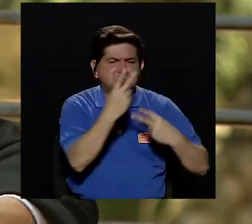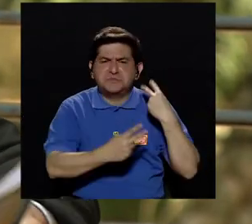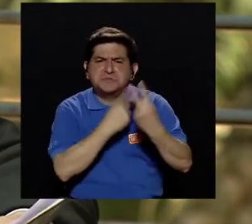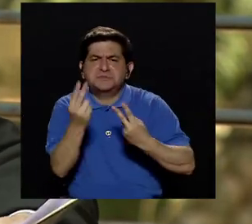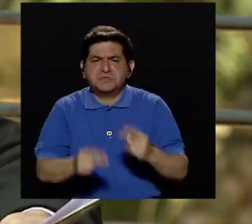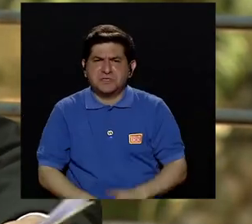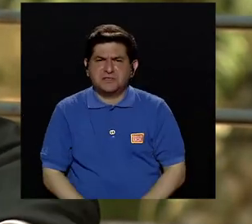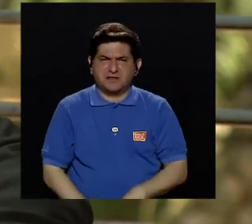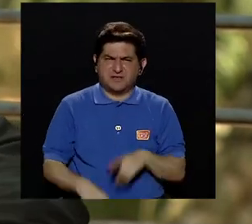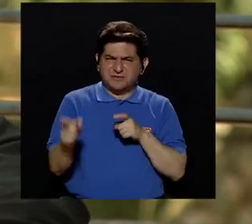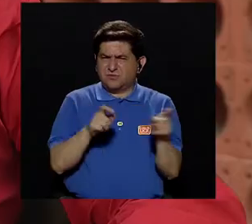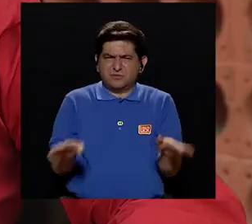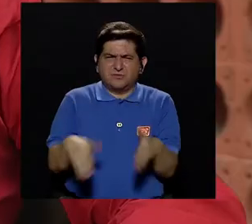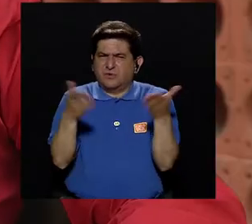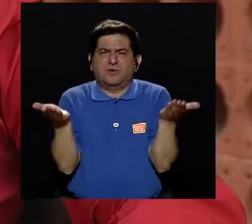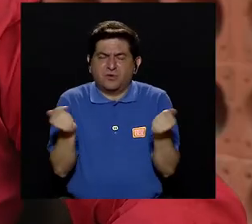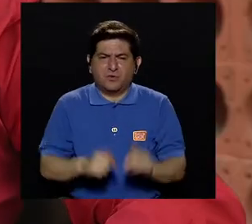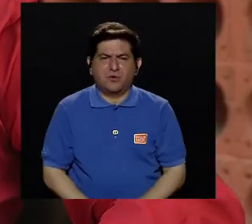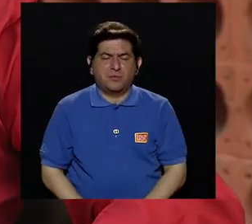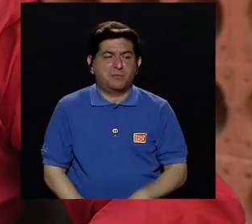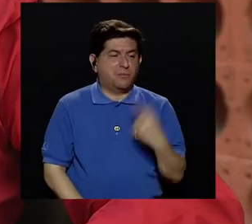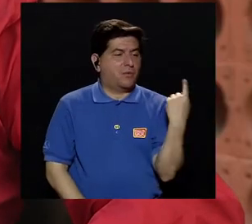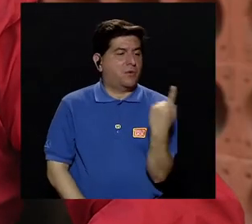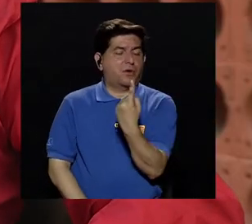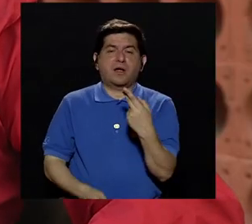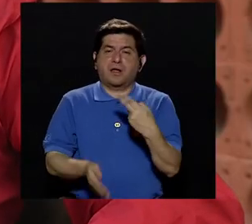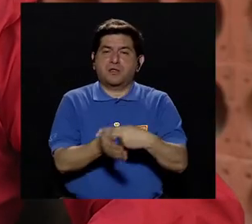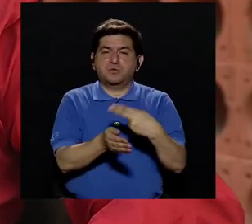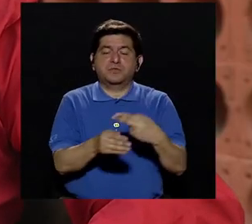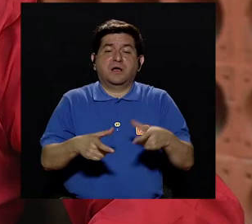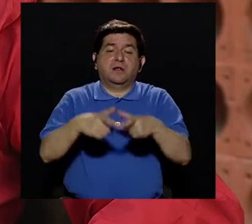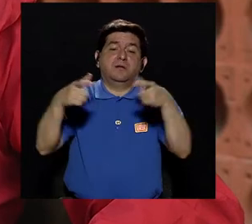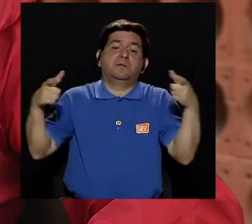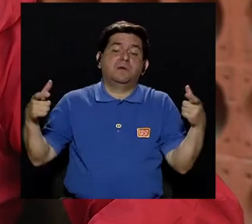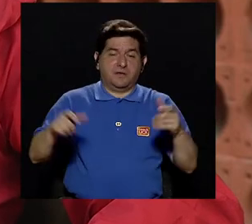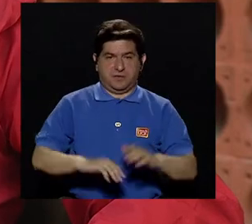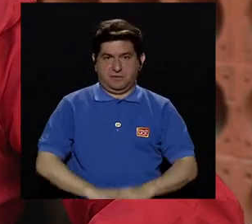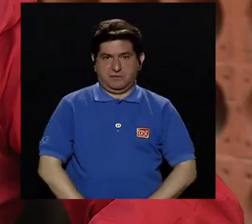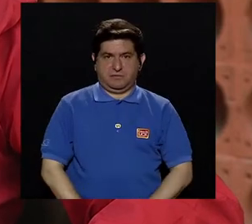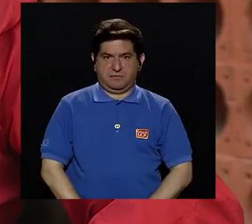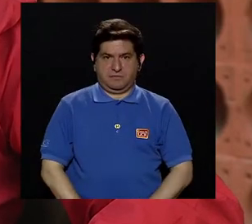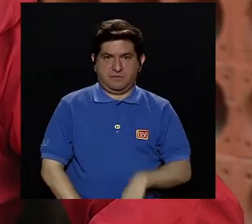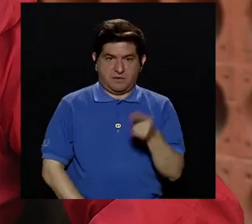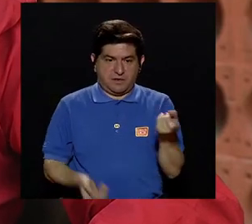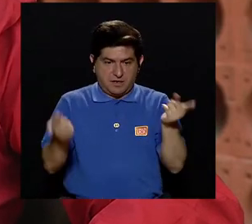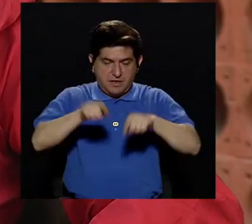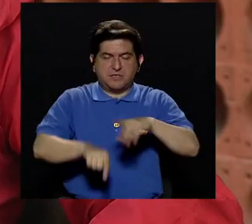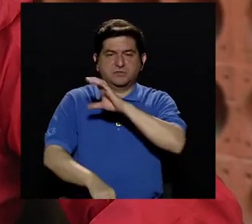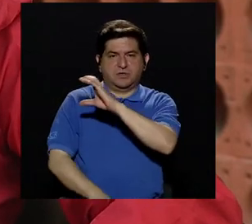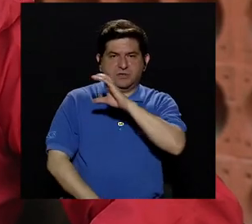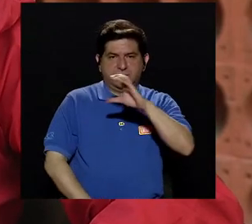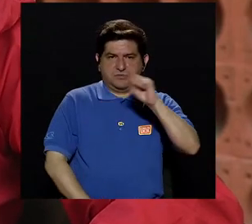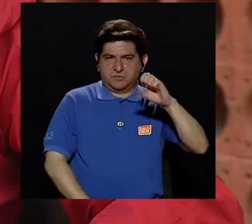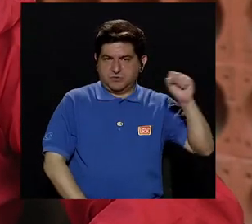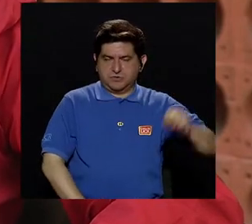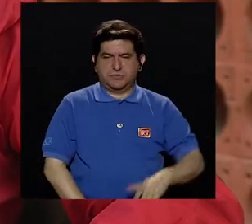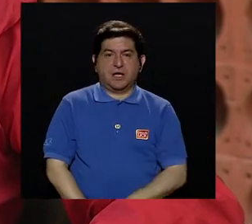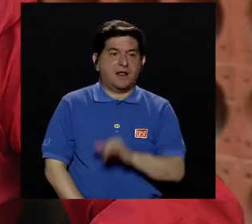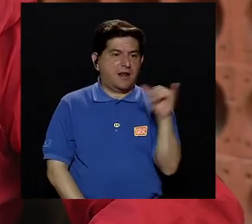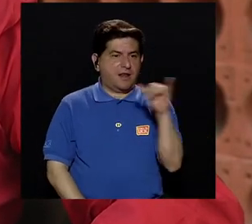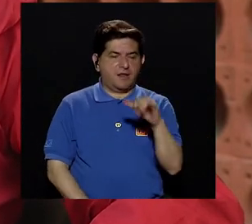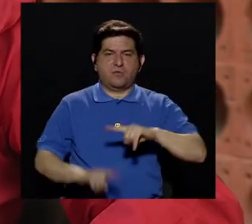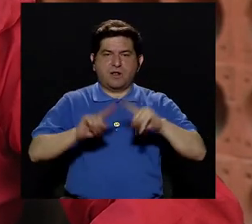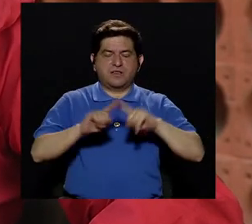giras? ¿Cómo lo manejan? Pues cada hospital, o la gran mayoría de hospitales de la Caja Costarricense de Seguro Social,